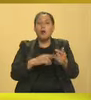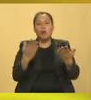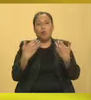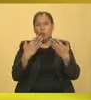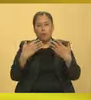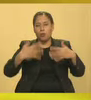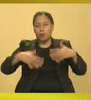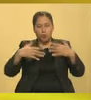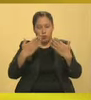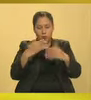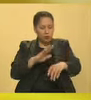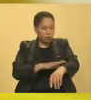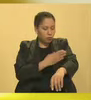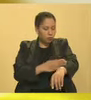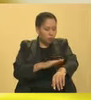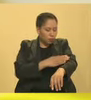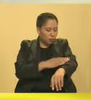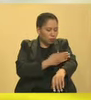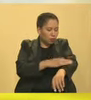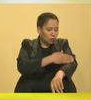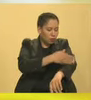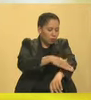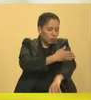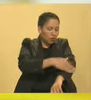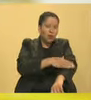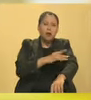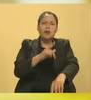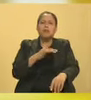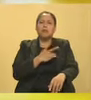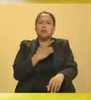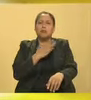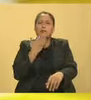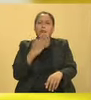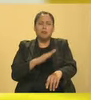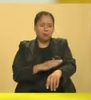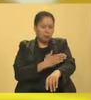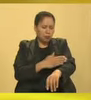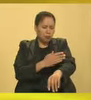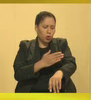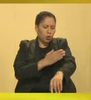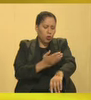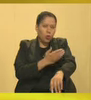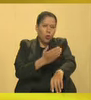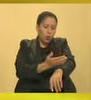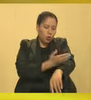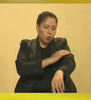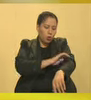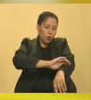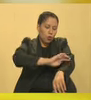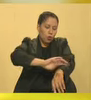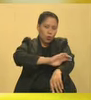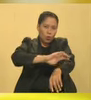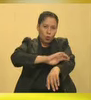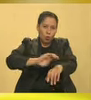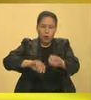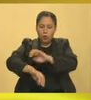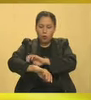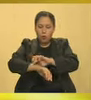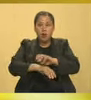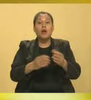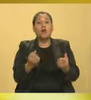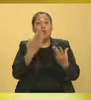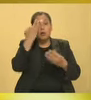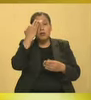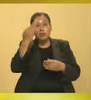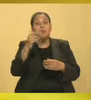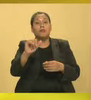para algunas pieles que son ultra hipersensibles. Ahora, tu pregunta. Mi pregunta. ¿Cuál de ¿cuánto todas? Dura?